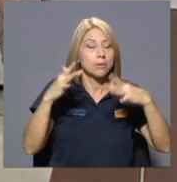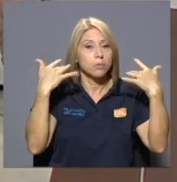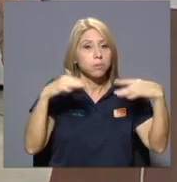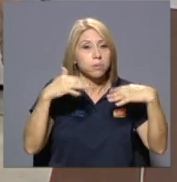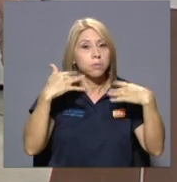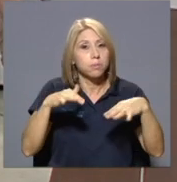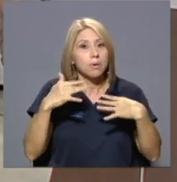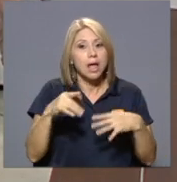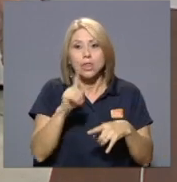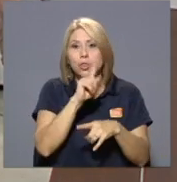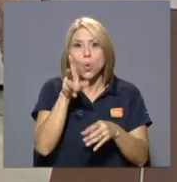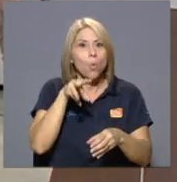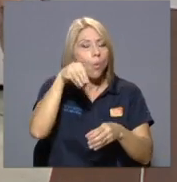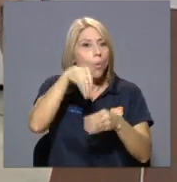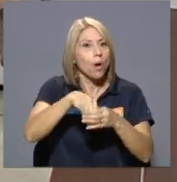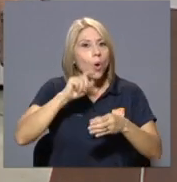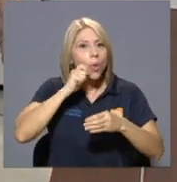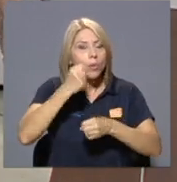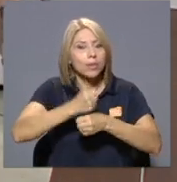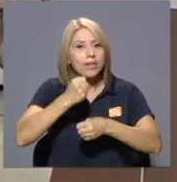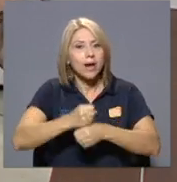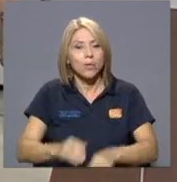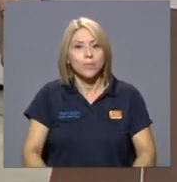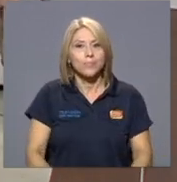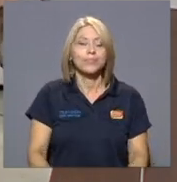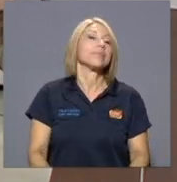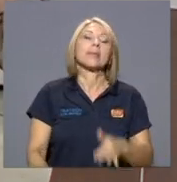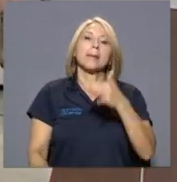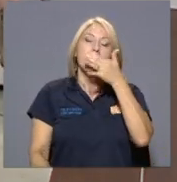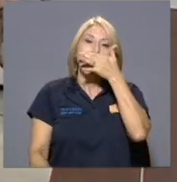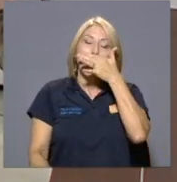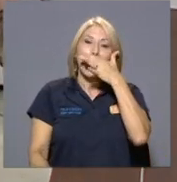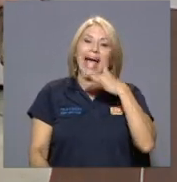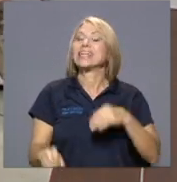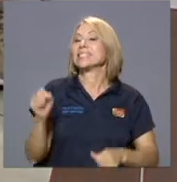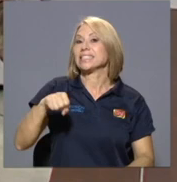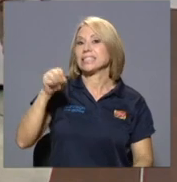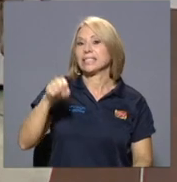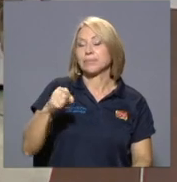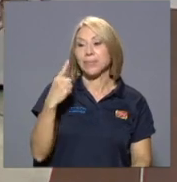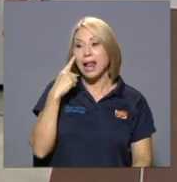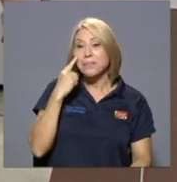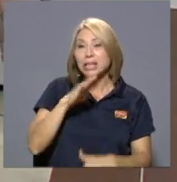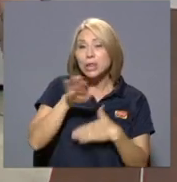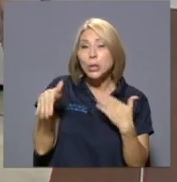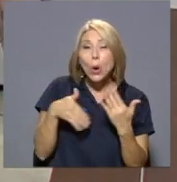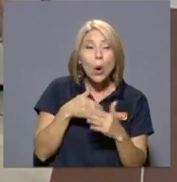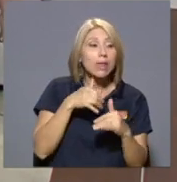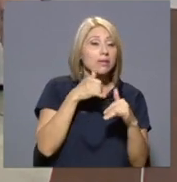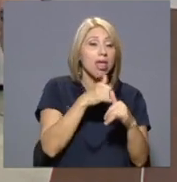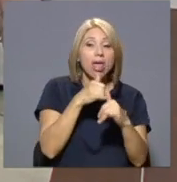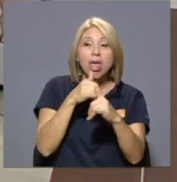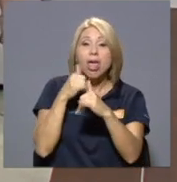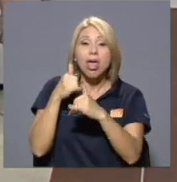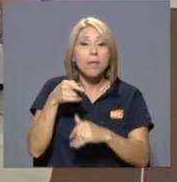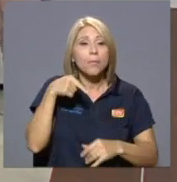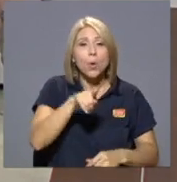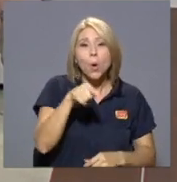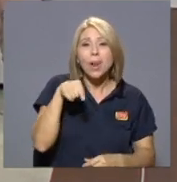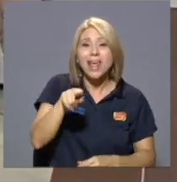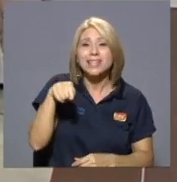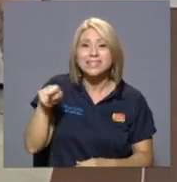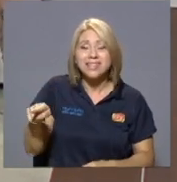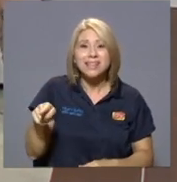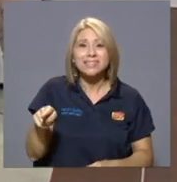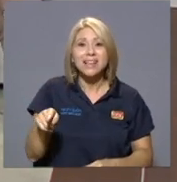que, Mónica. Sí, yo creo que ante ver todas estas denuncias, ¿verdad?, violencias que se viven por parte del Estado y que no se nos reconoce